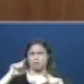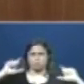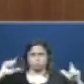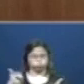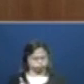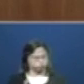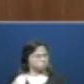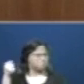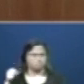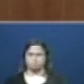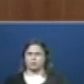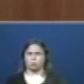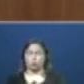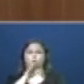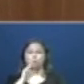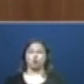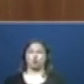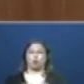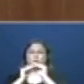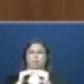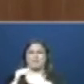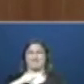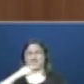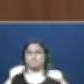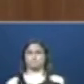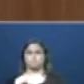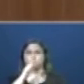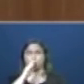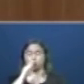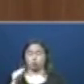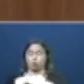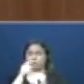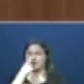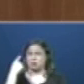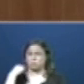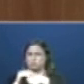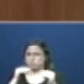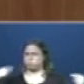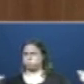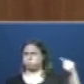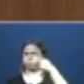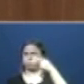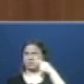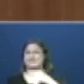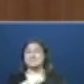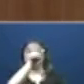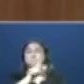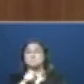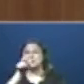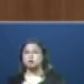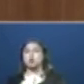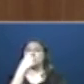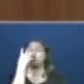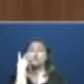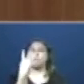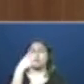desfavorable al coincidir un saldo al coincidir un saldo vegetativo negativo 9417